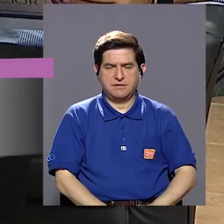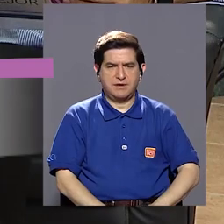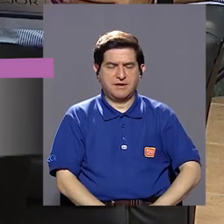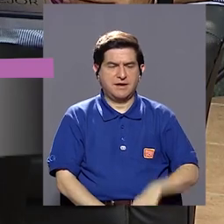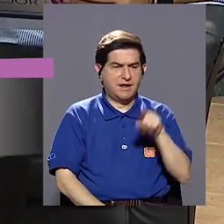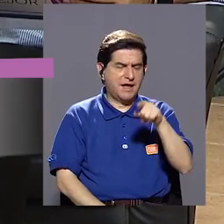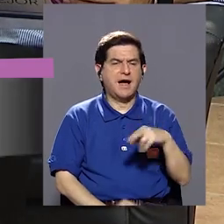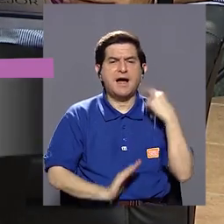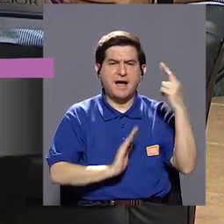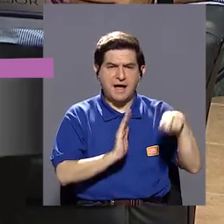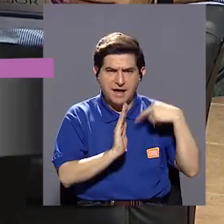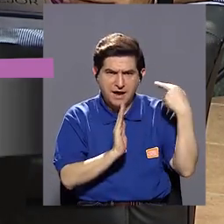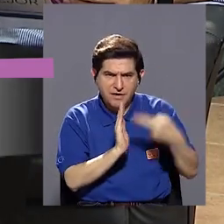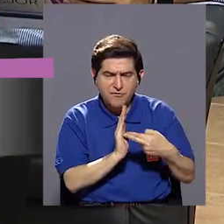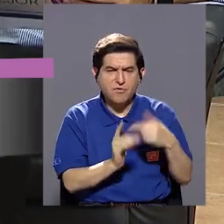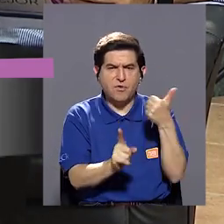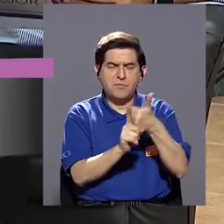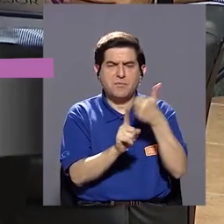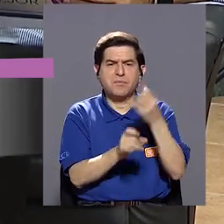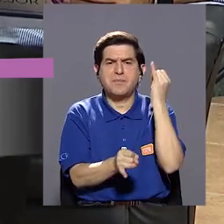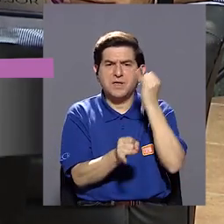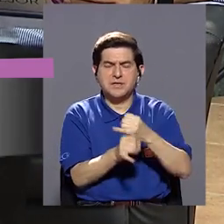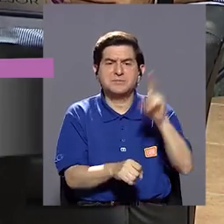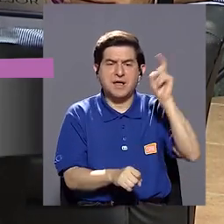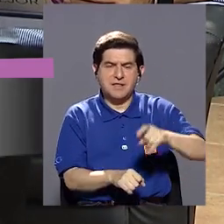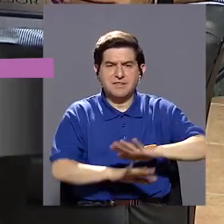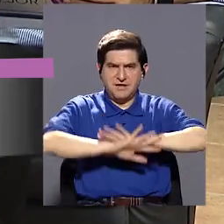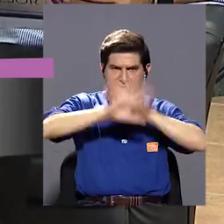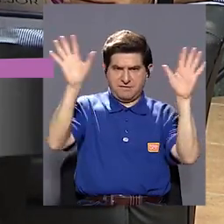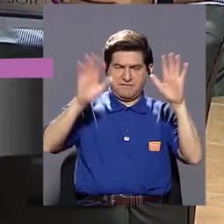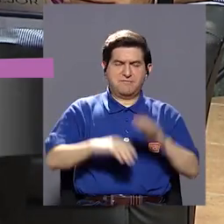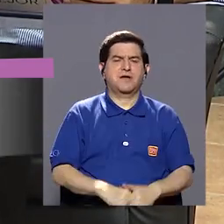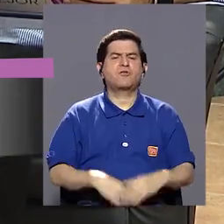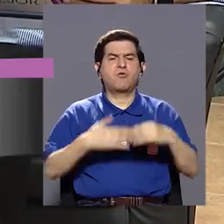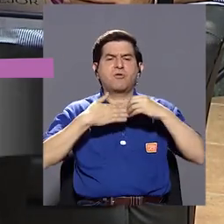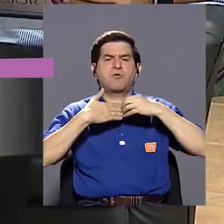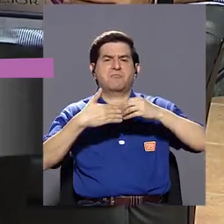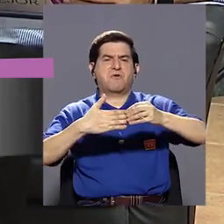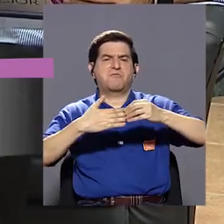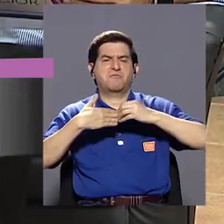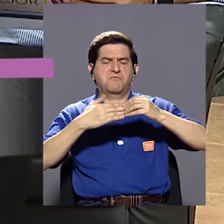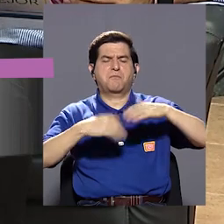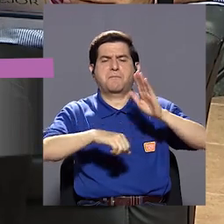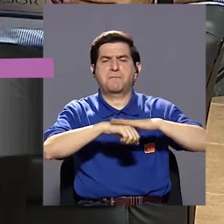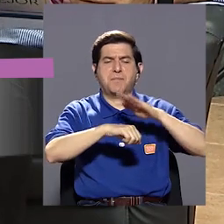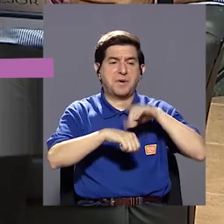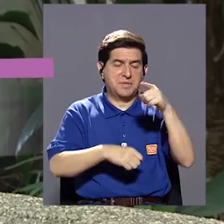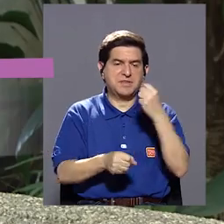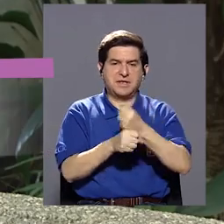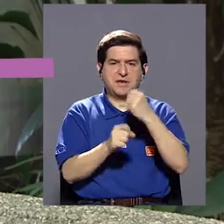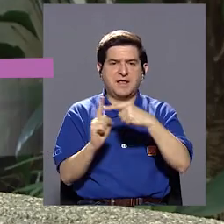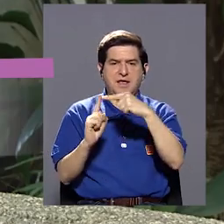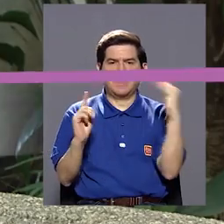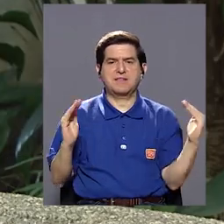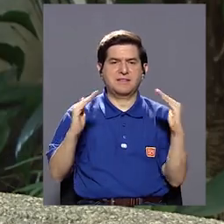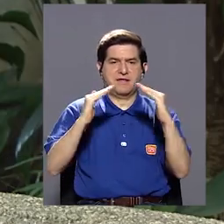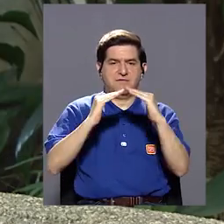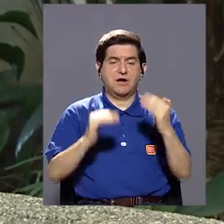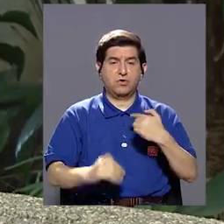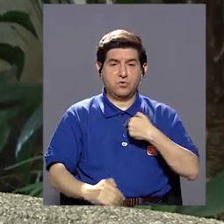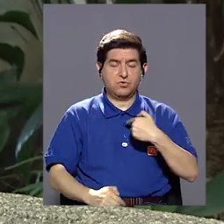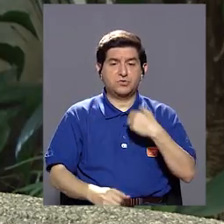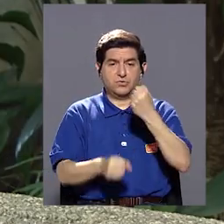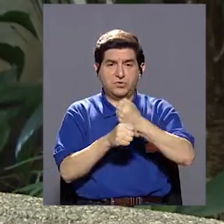hay ciertos roles que las mismas instituciones tienen que tener claro, como la flexibilidad que permite el teletrabajo. Si yo estoy